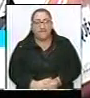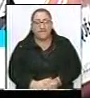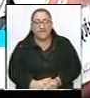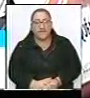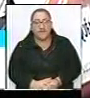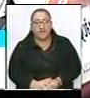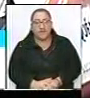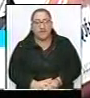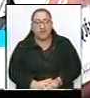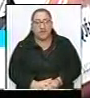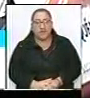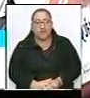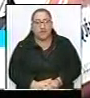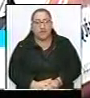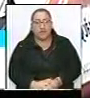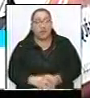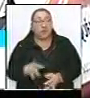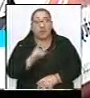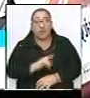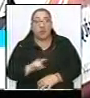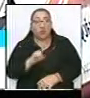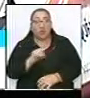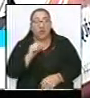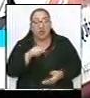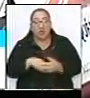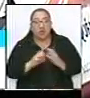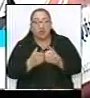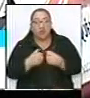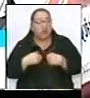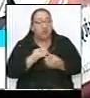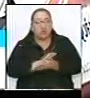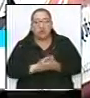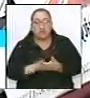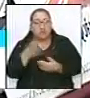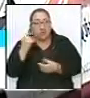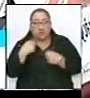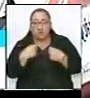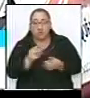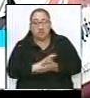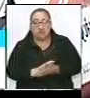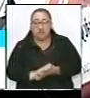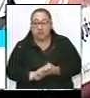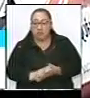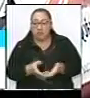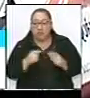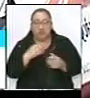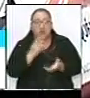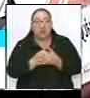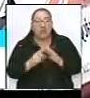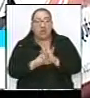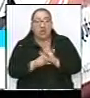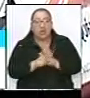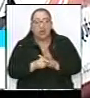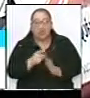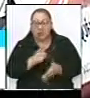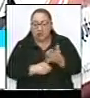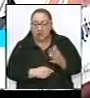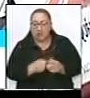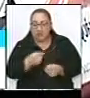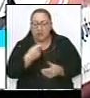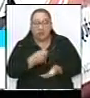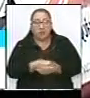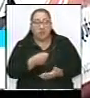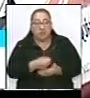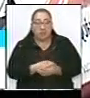era un sofisma decir que el Parlamento no debe tener iniciativa de gasto, Cuando hemos legislado, por ejemplo, para que el pago